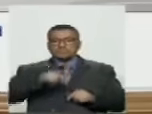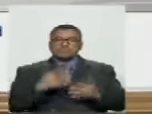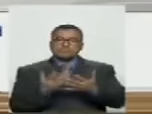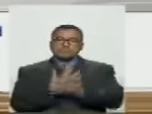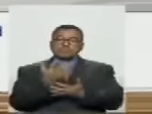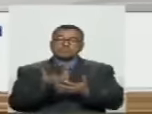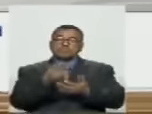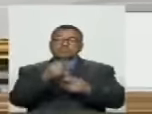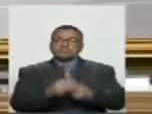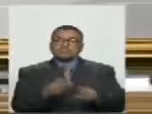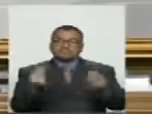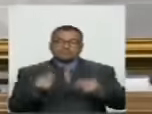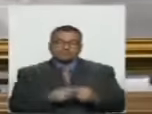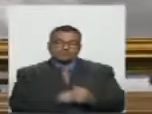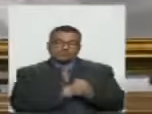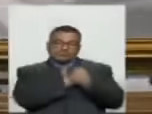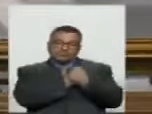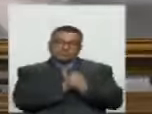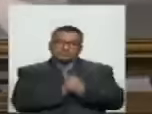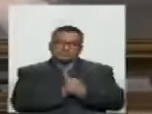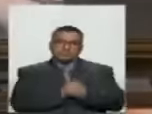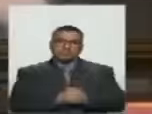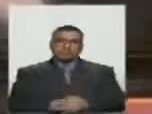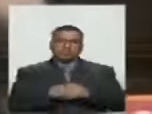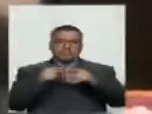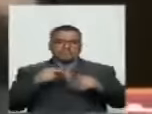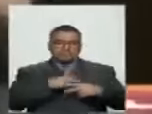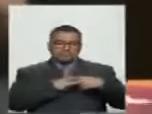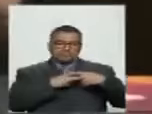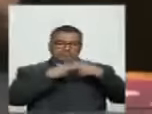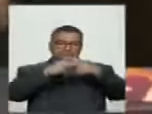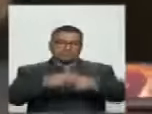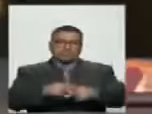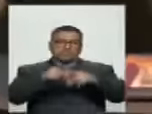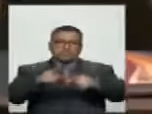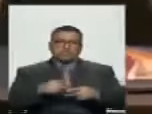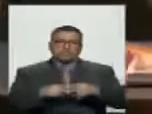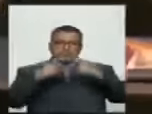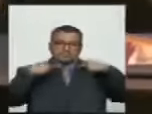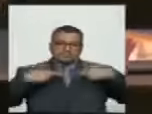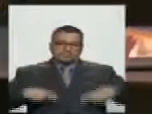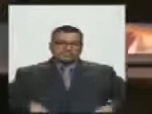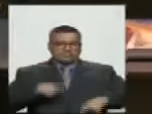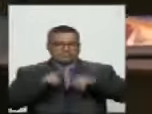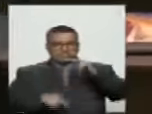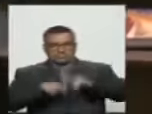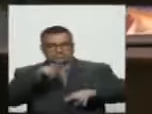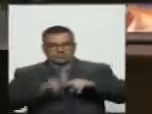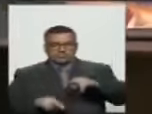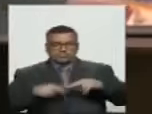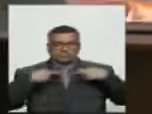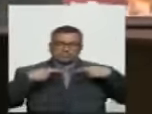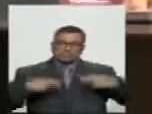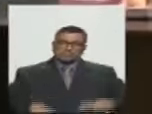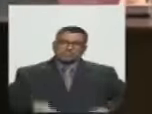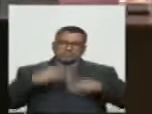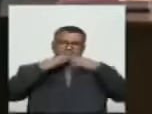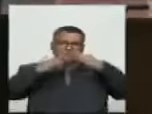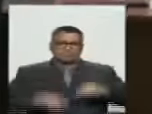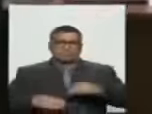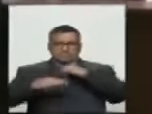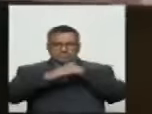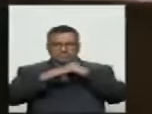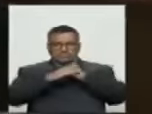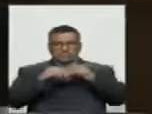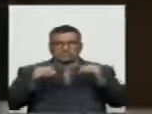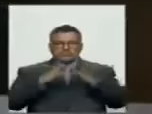cargados de profundo amor, dignidad y de valores humanistas para seguir construyendo una sociedad justa, igualitaria para todas y